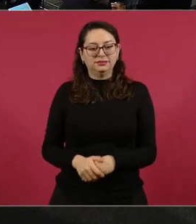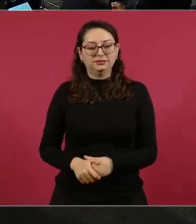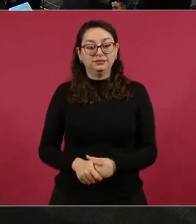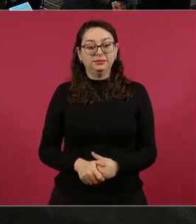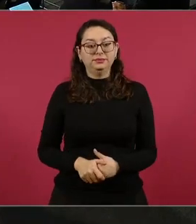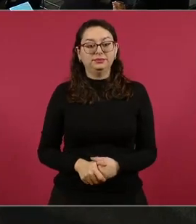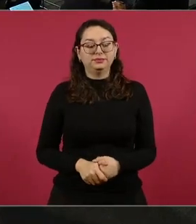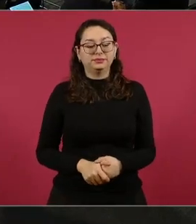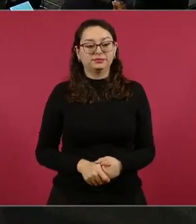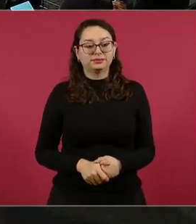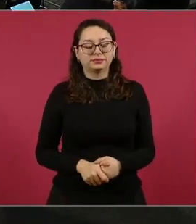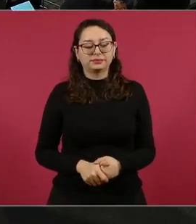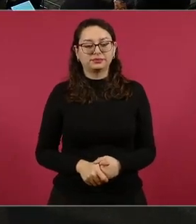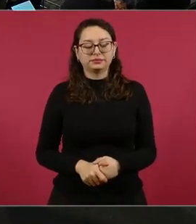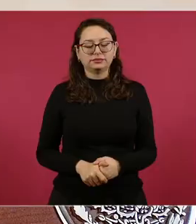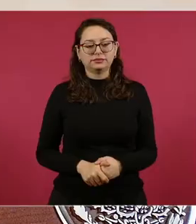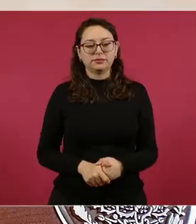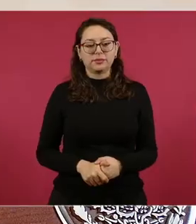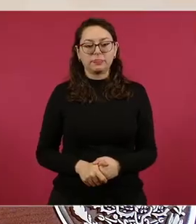Pero bueno,